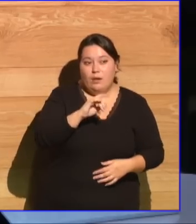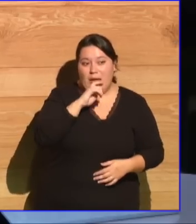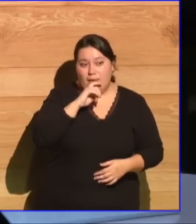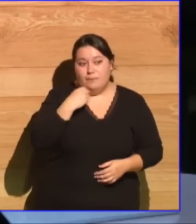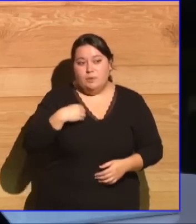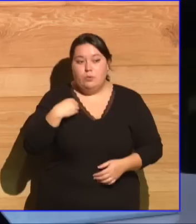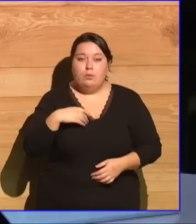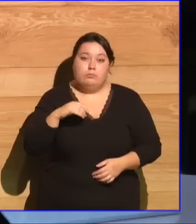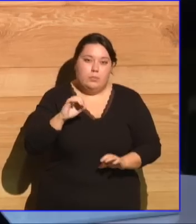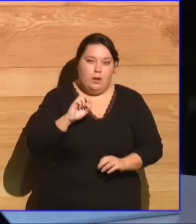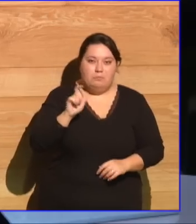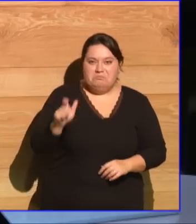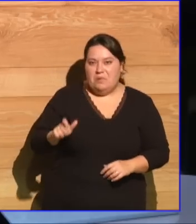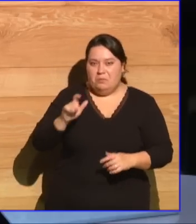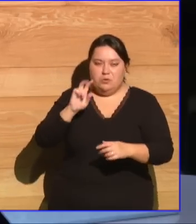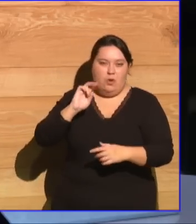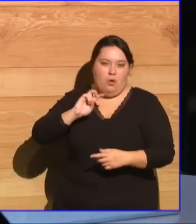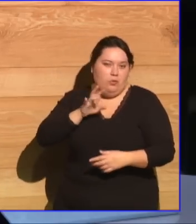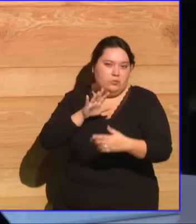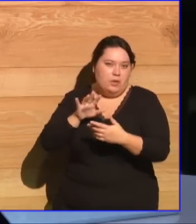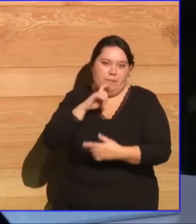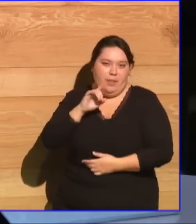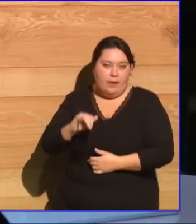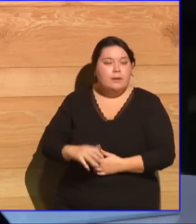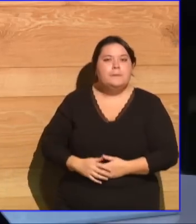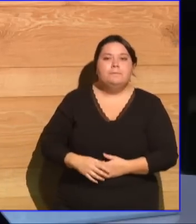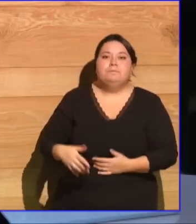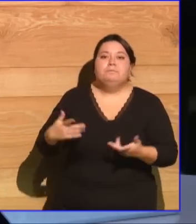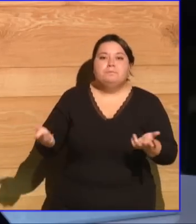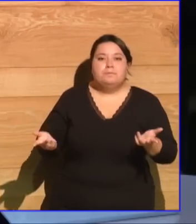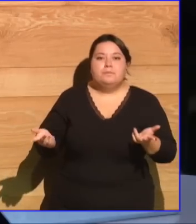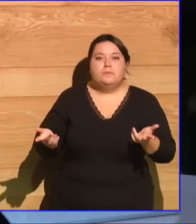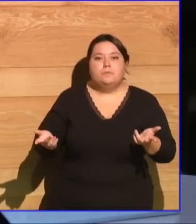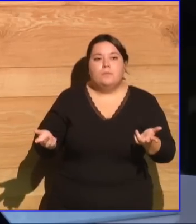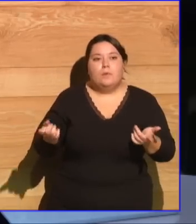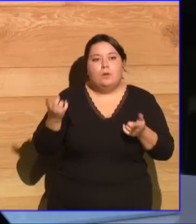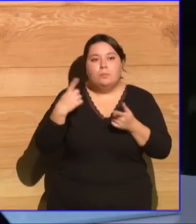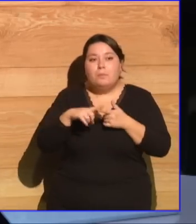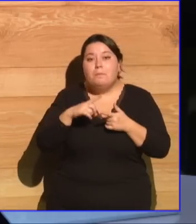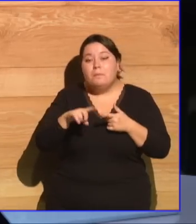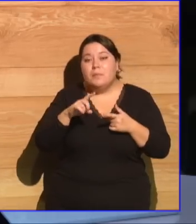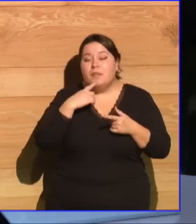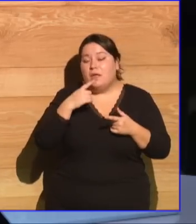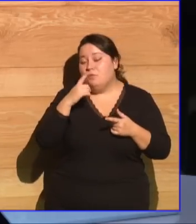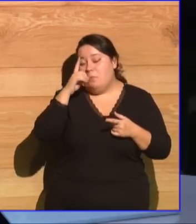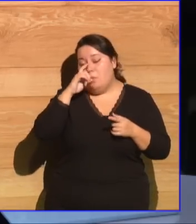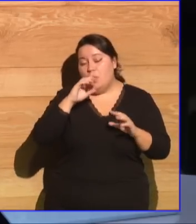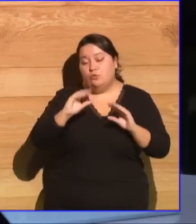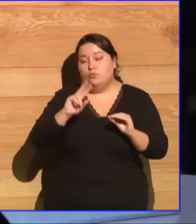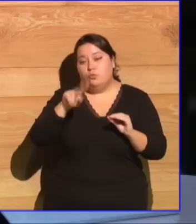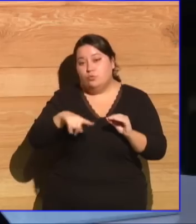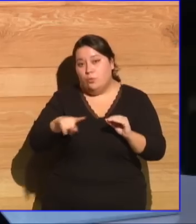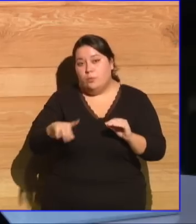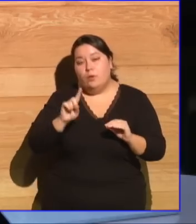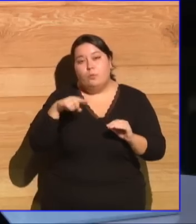a Ivanhoe. Y sin embargo siempre deja bien claro que no son exactamente sus memorias, por mucho que se nutra de ellas, ya que